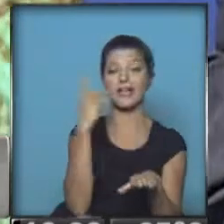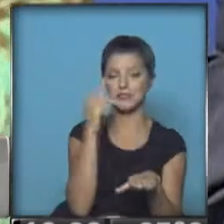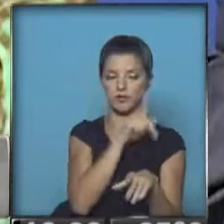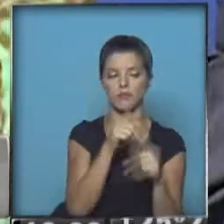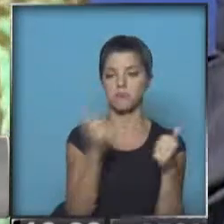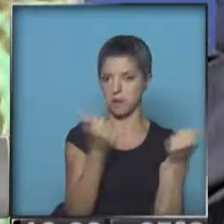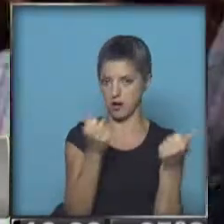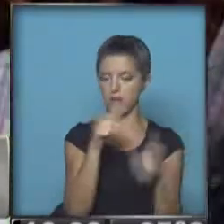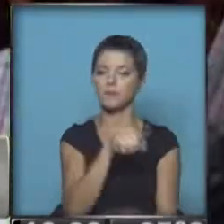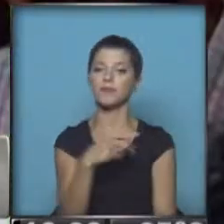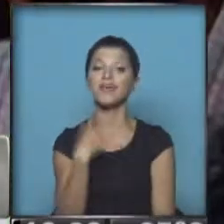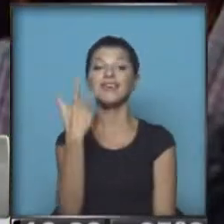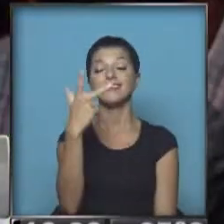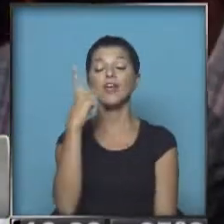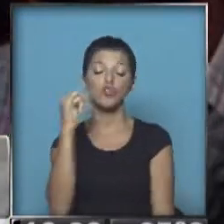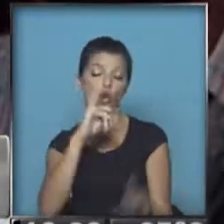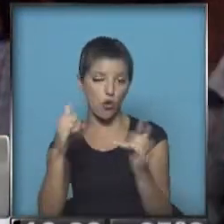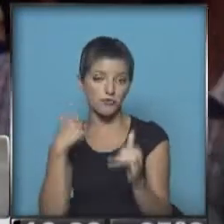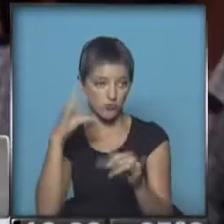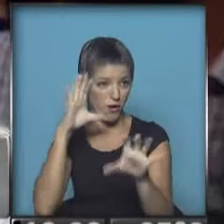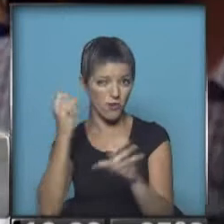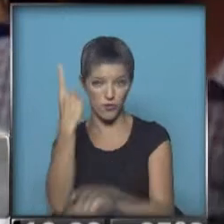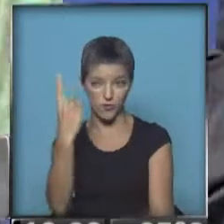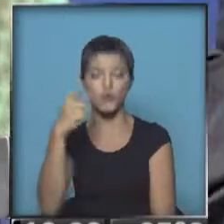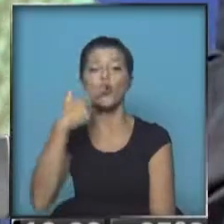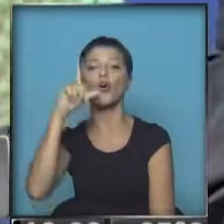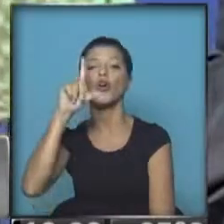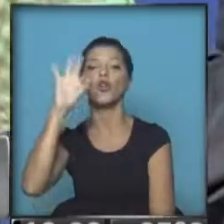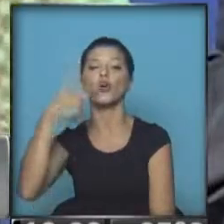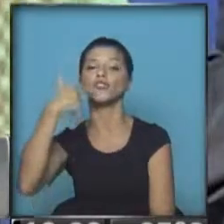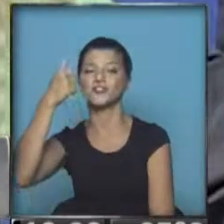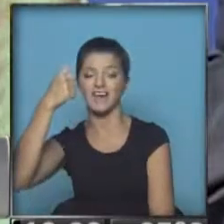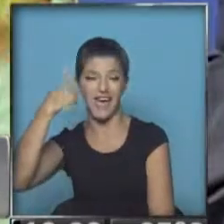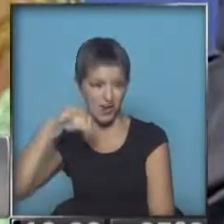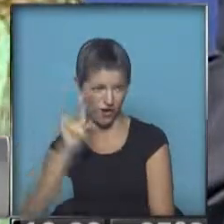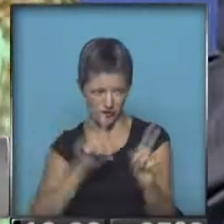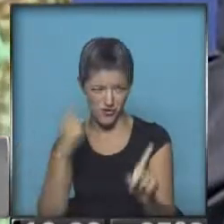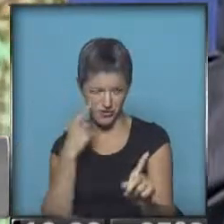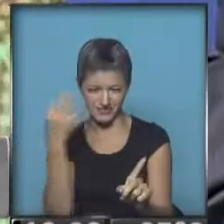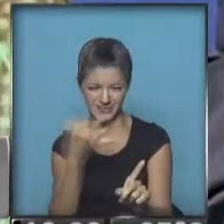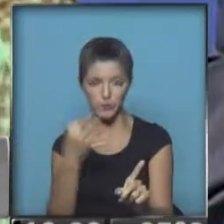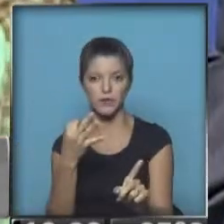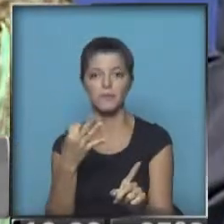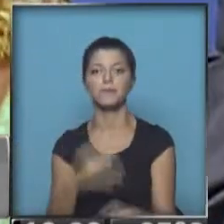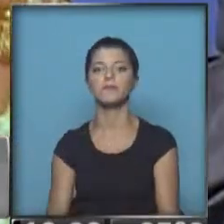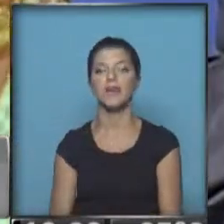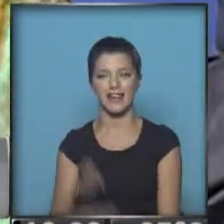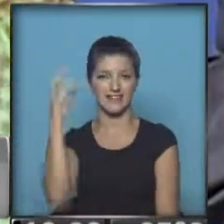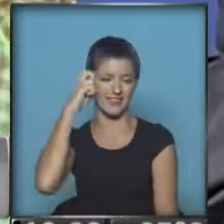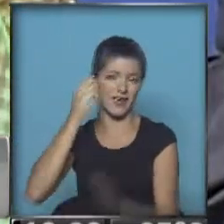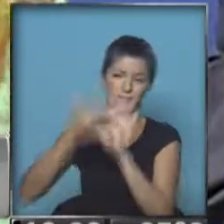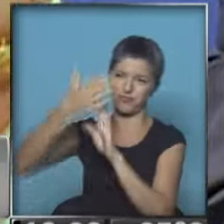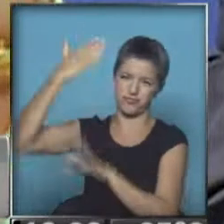pasan tres pibes, que yo me acuerdo, uno de ellos era el Chico de Lozano, que alguno de ustedes lo debe conocer, viejo radical de allá de